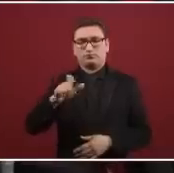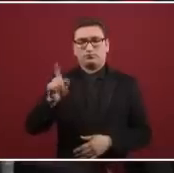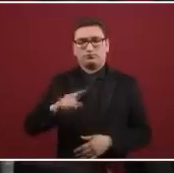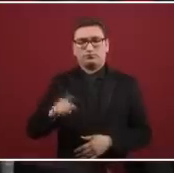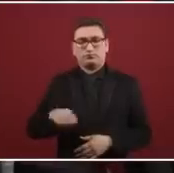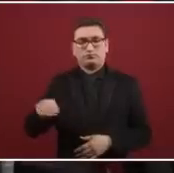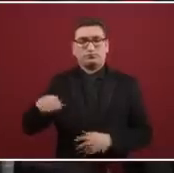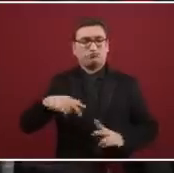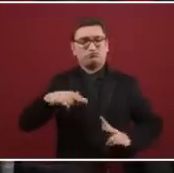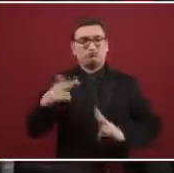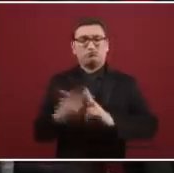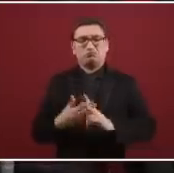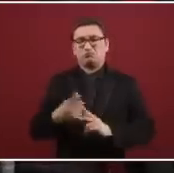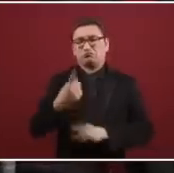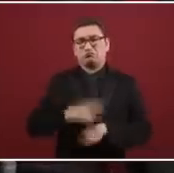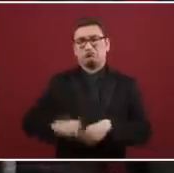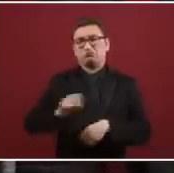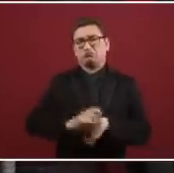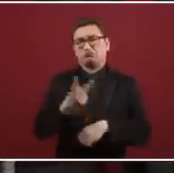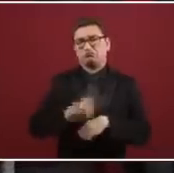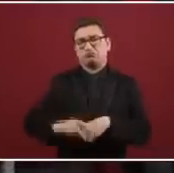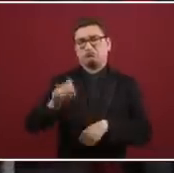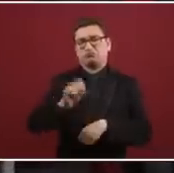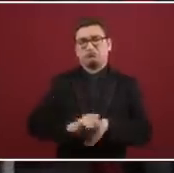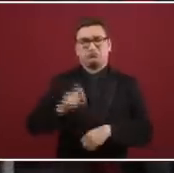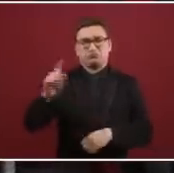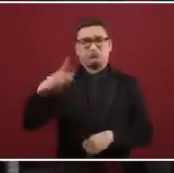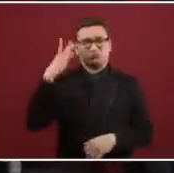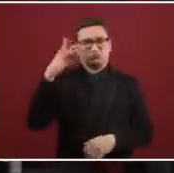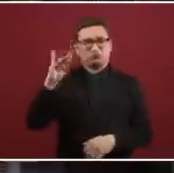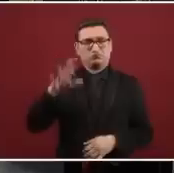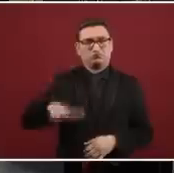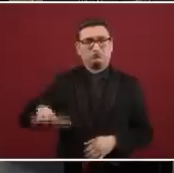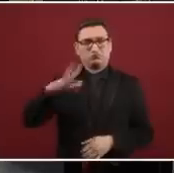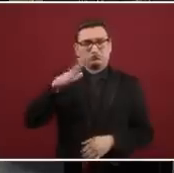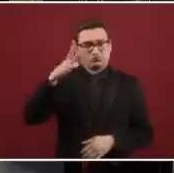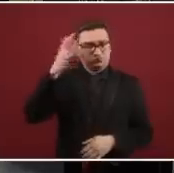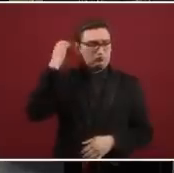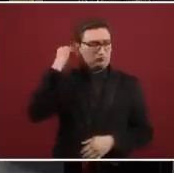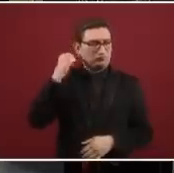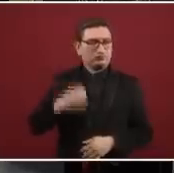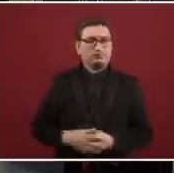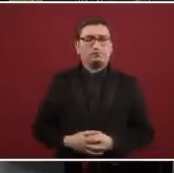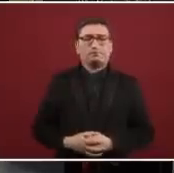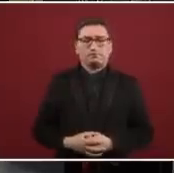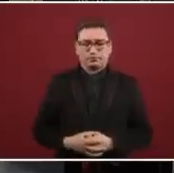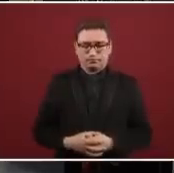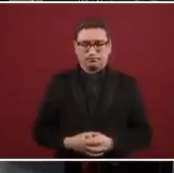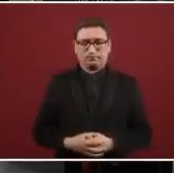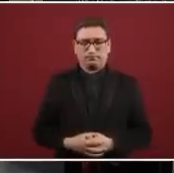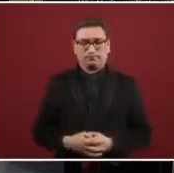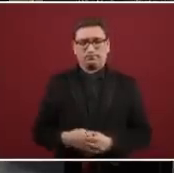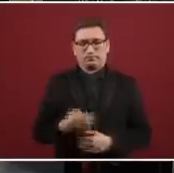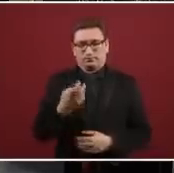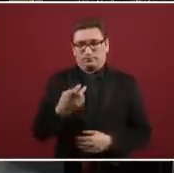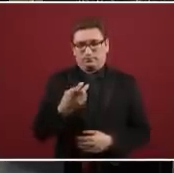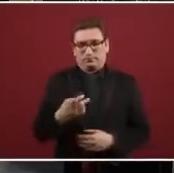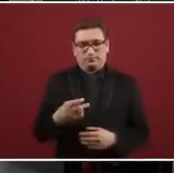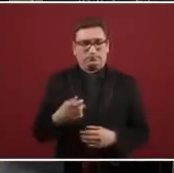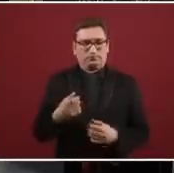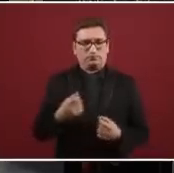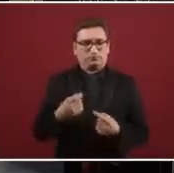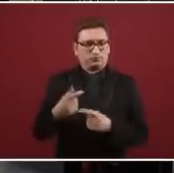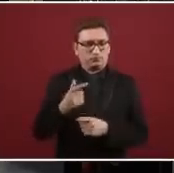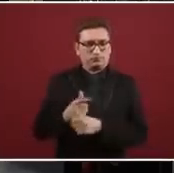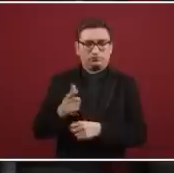¿no? Semana y media, dos, en Cuernavaca, Morelos. Hay denuncias muy recientes, como